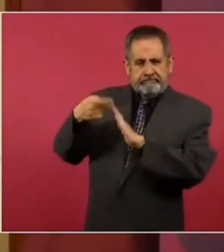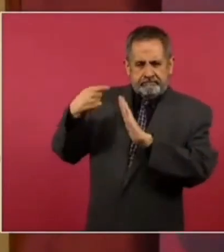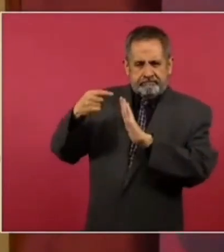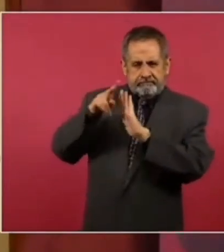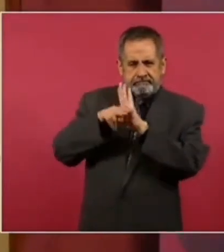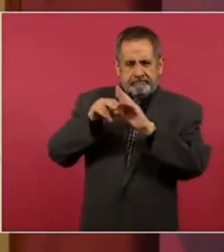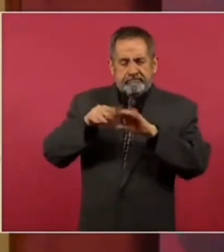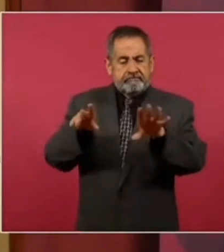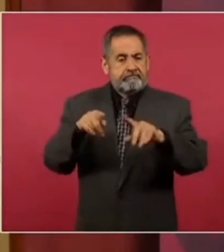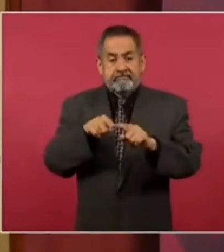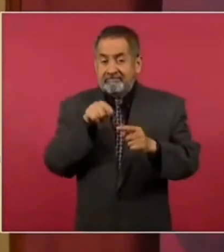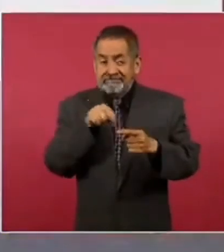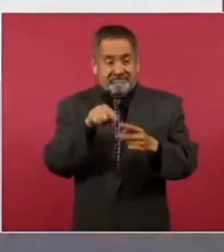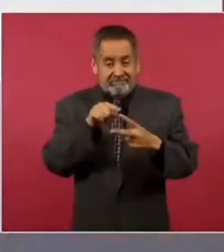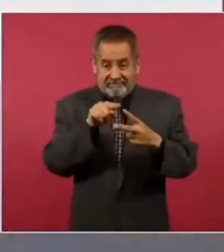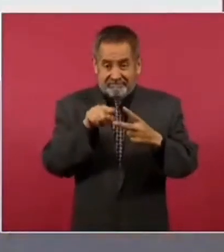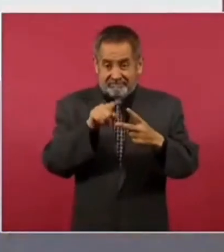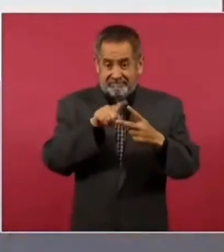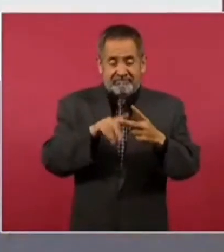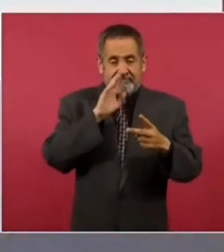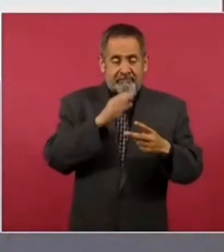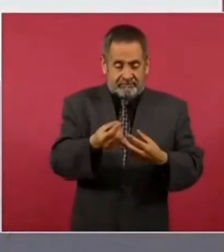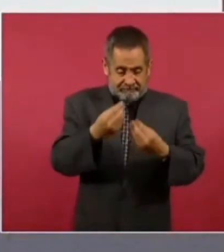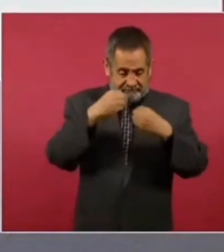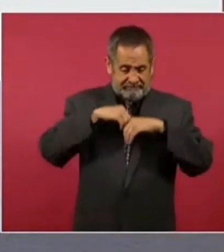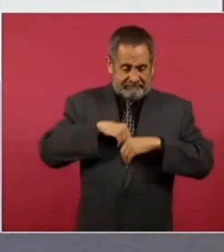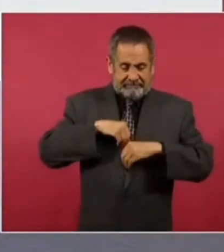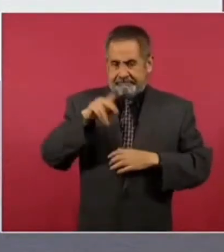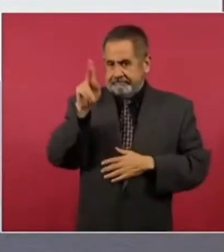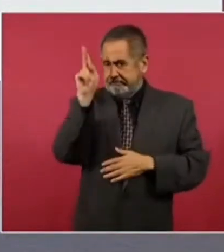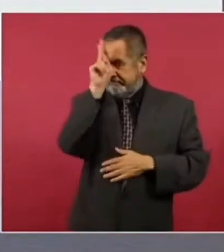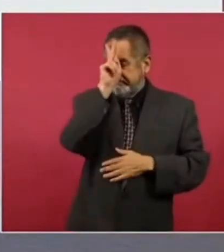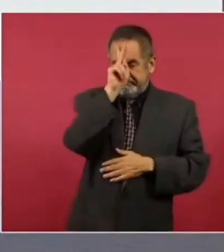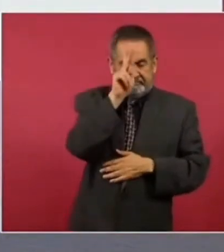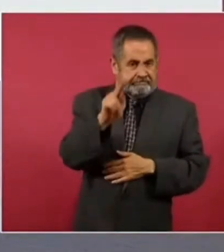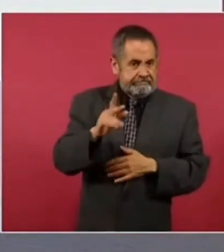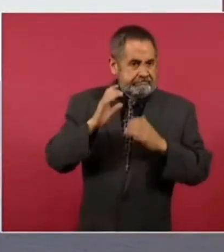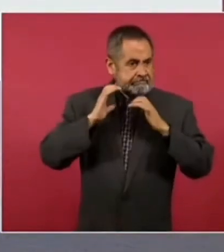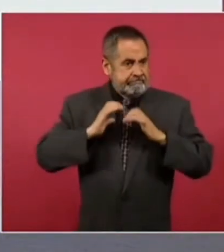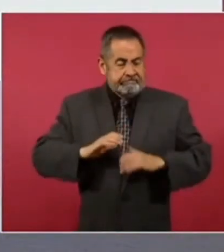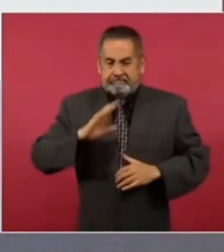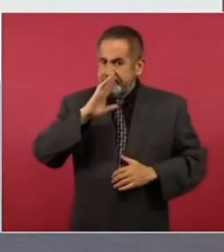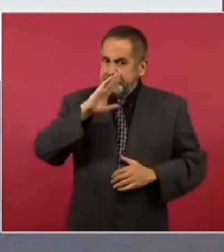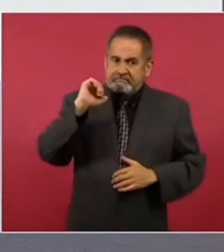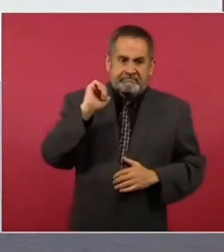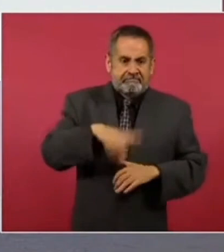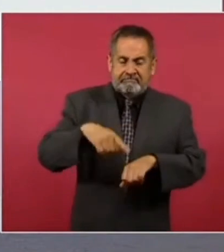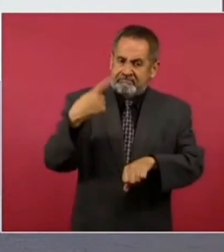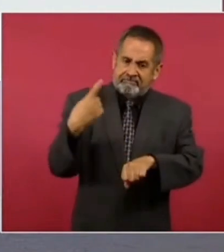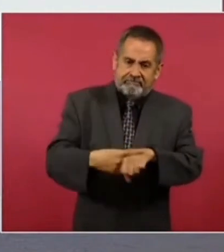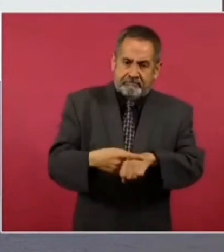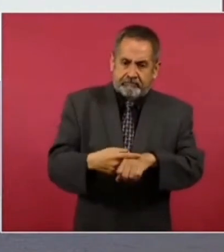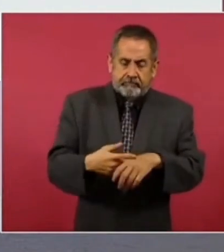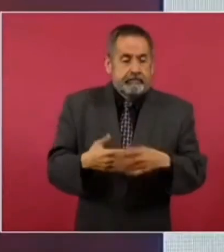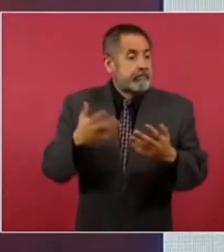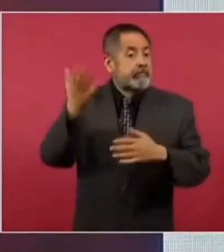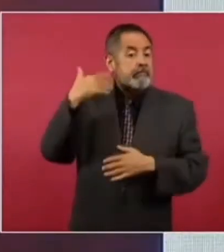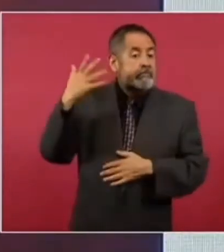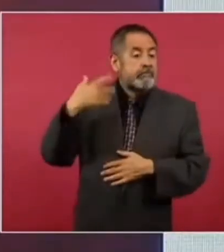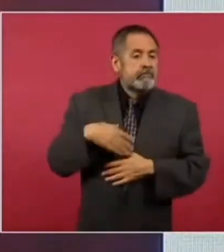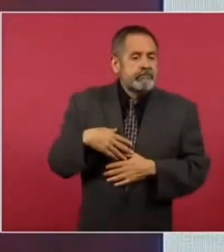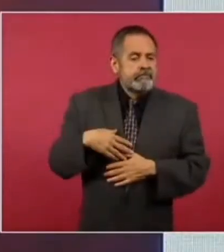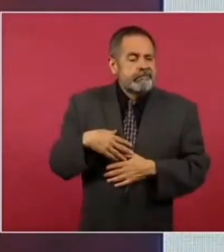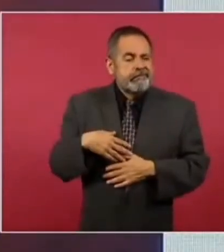los efectos nocivos que tienen para la salud. De manera inexplicable, dentro de lo que podría ser la legalidad, se le fue